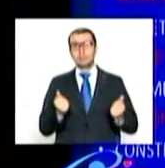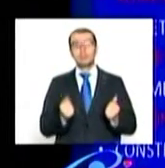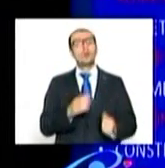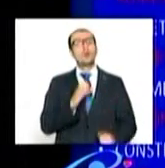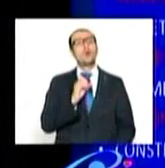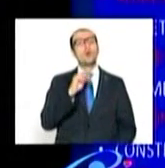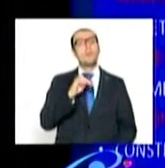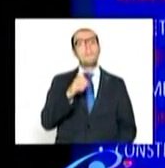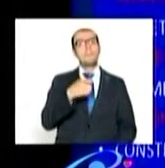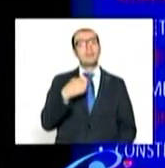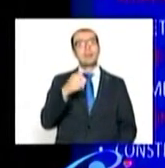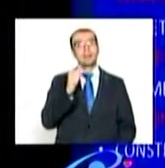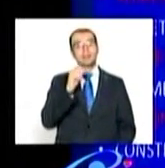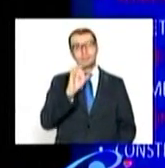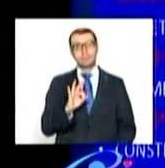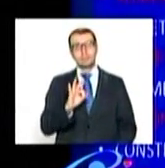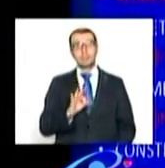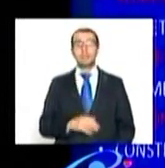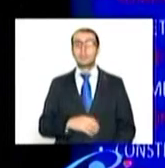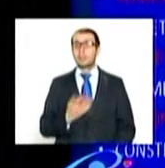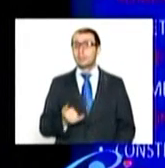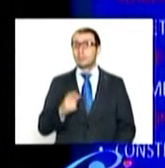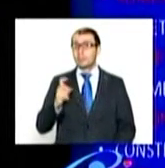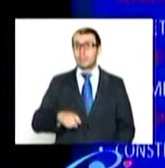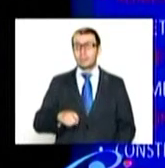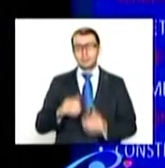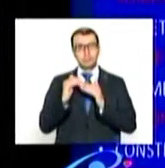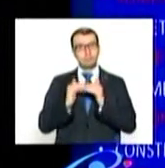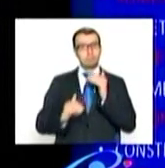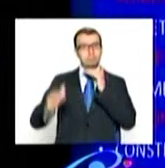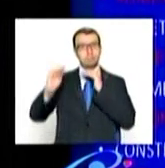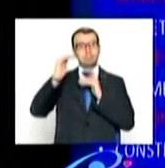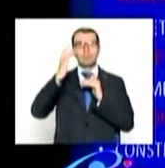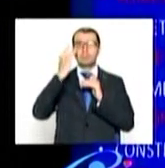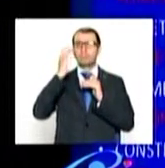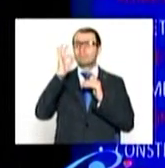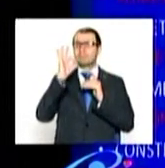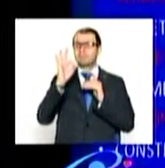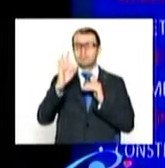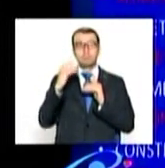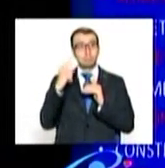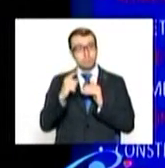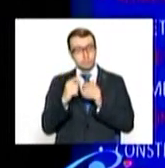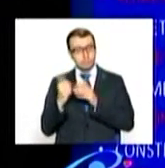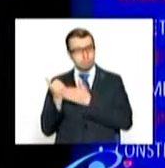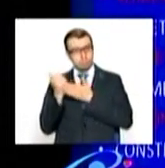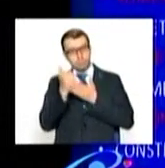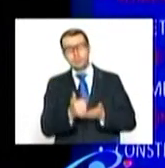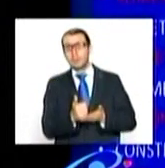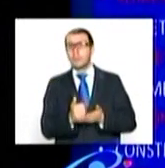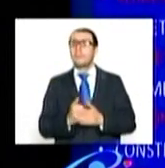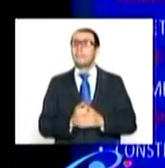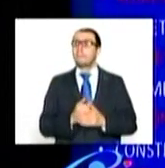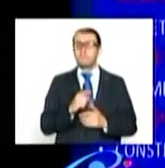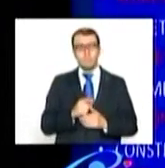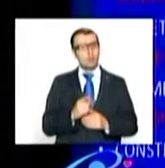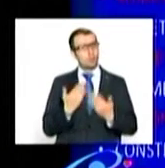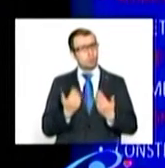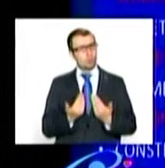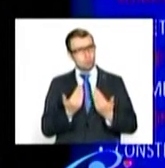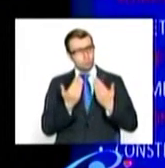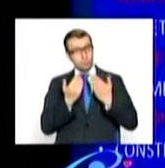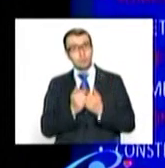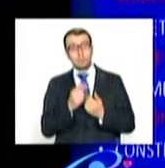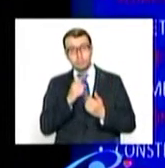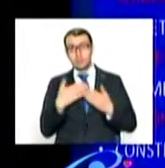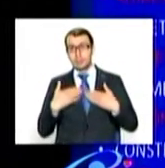deben ser actualmente y se consideran que deben ser de altísima calidad y de altísima purificación. Para que un omega 3 sirva y le dé salud